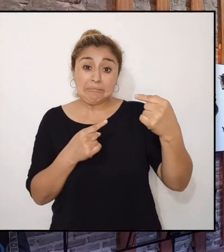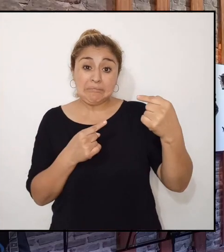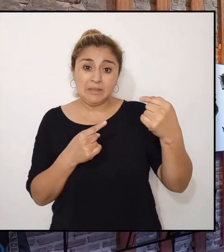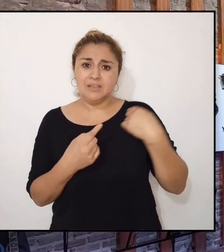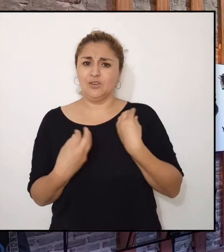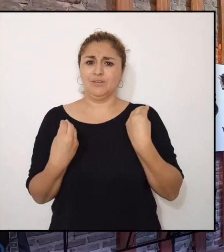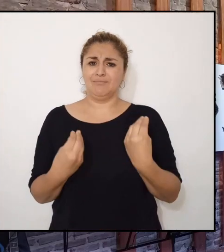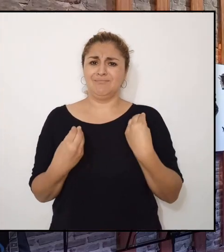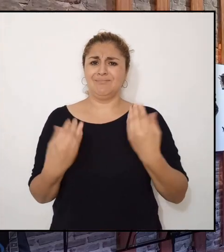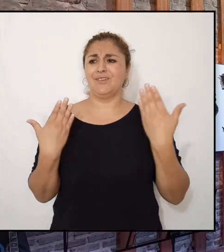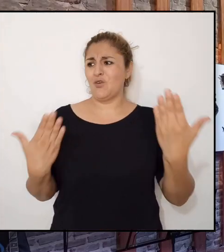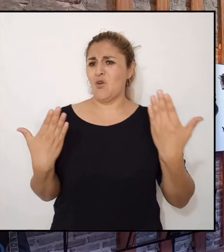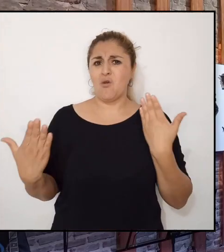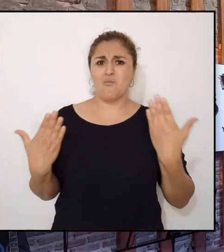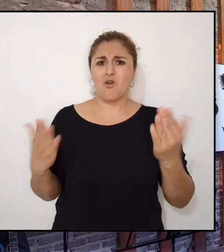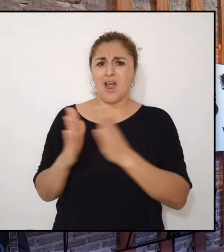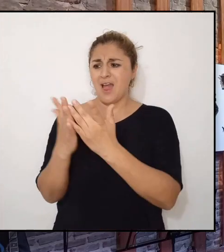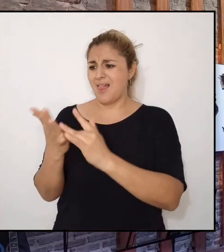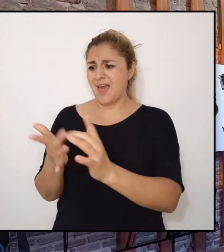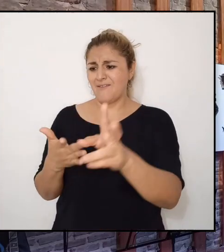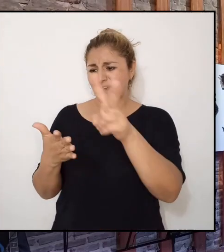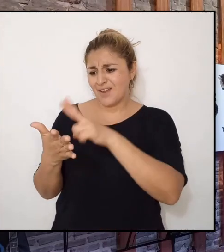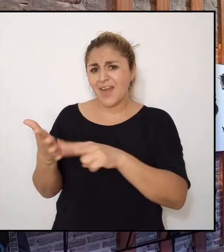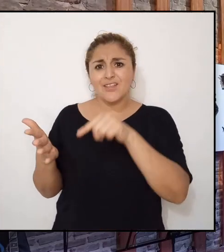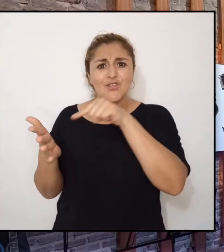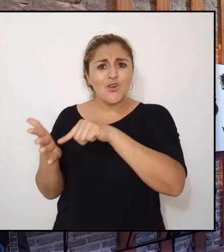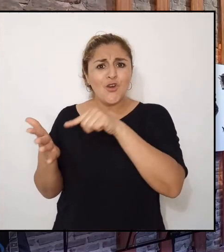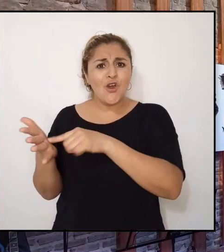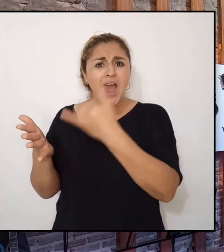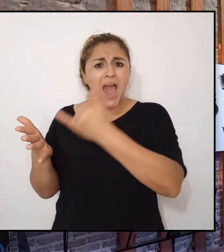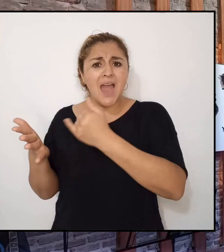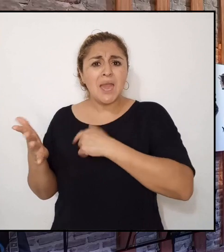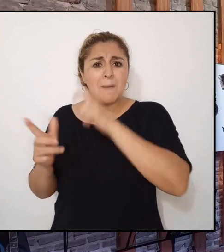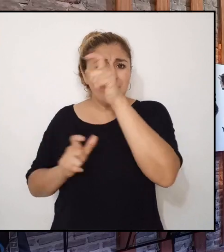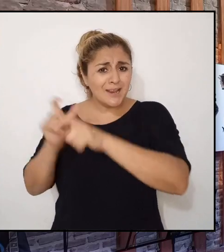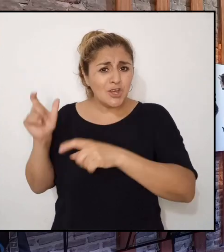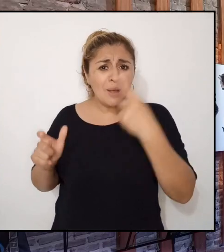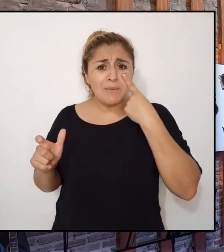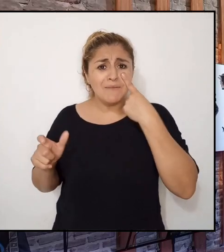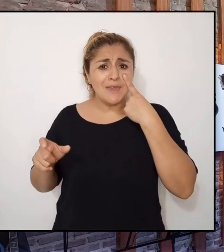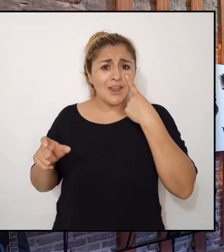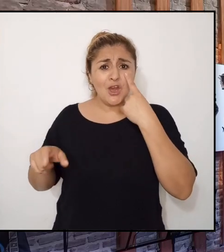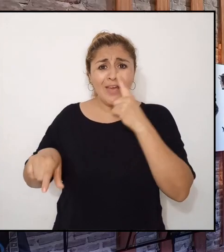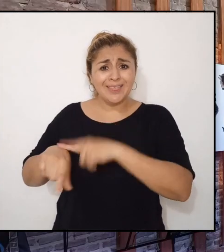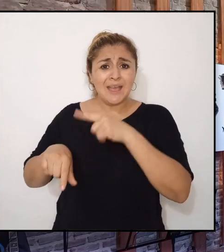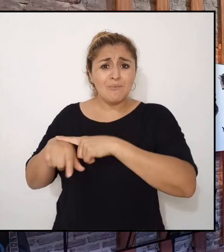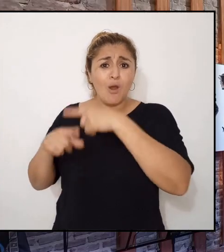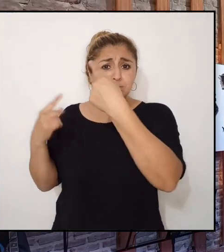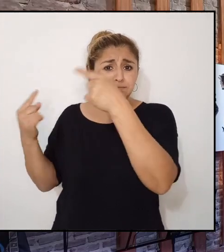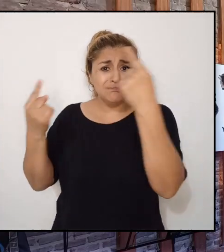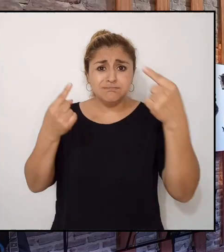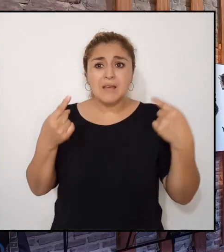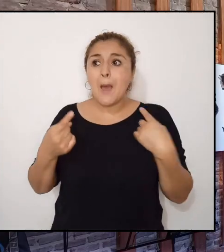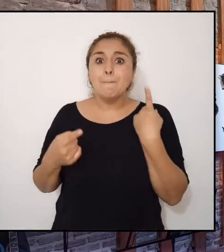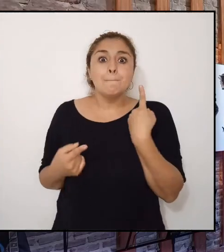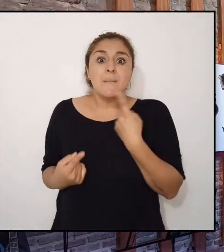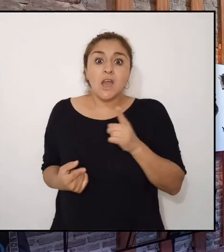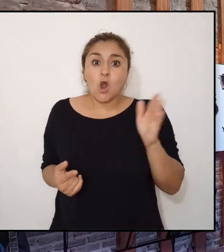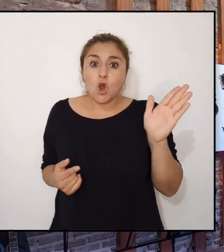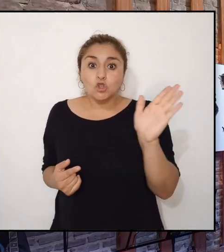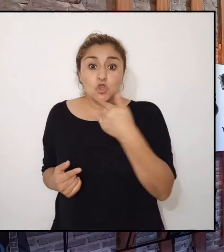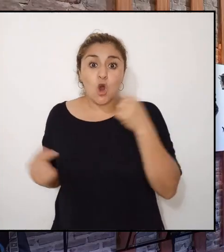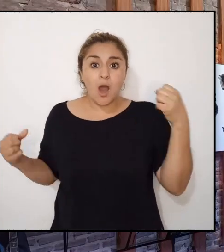La Biblia es maravillosa. ¿Por qué? Porque es la palabra de Dios, es Jesús en letras.